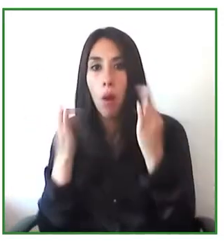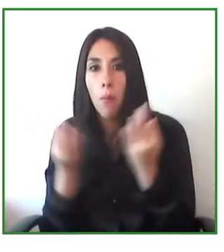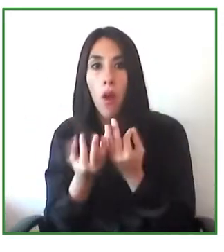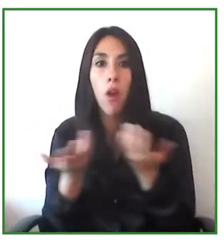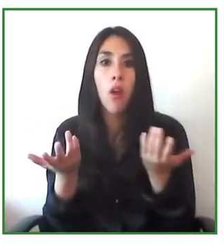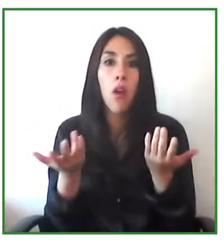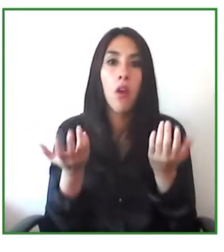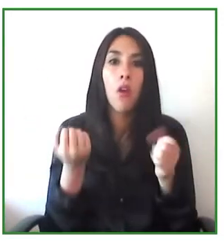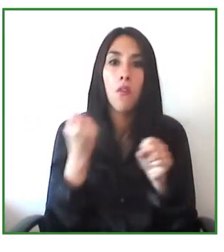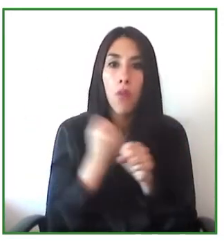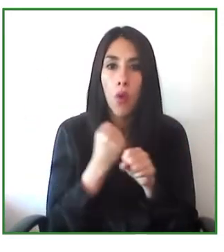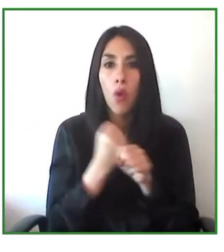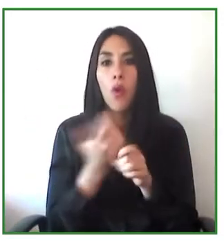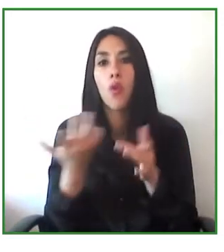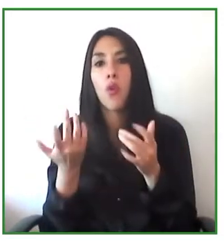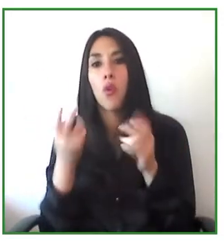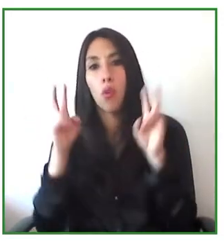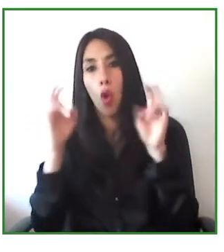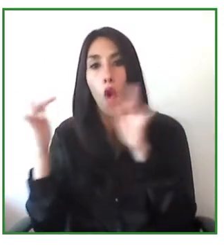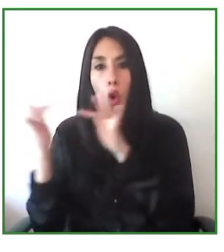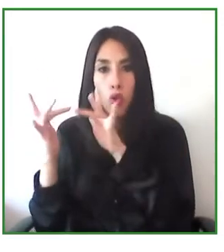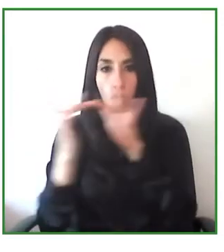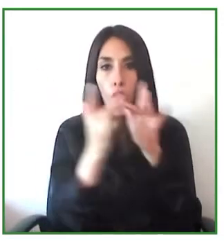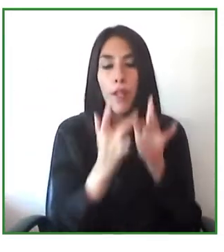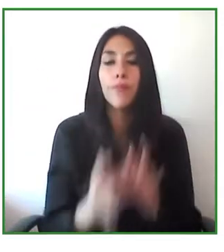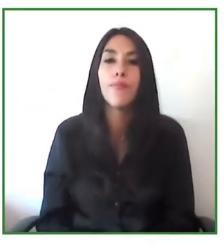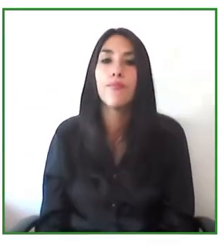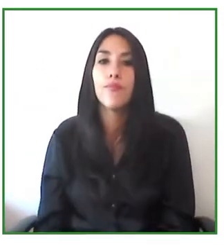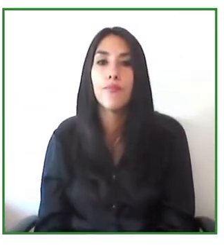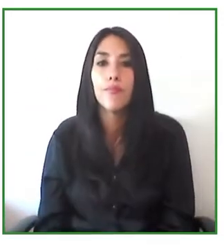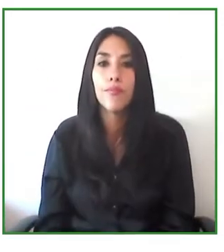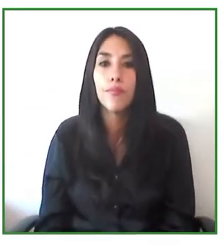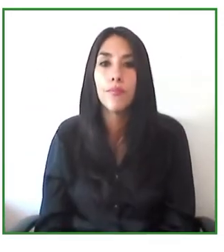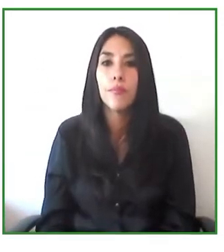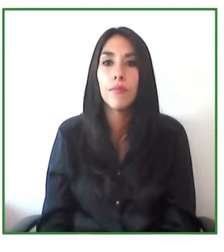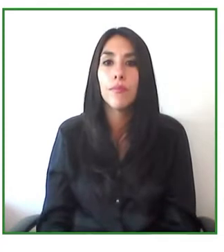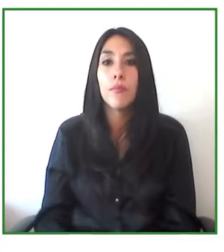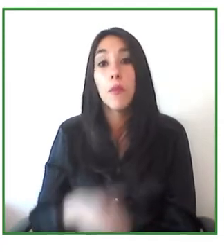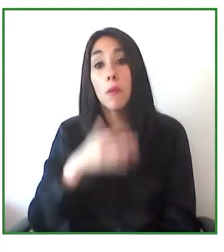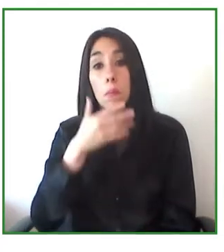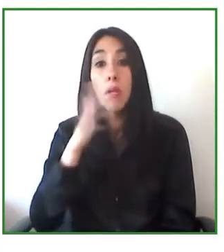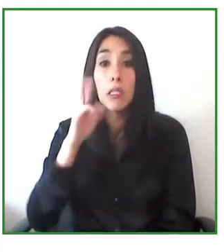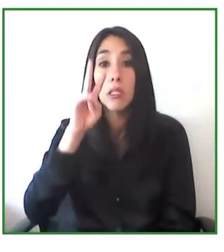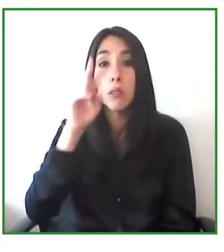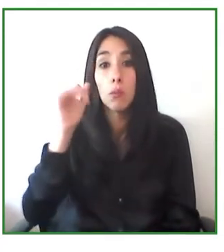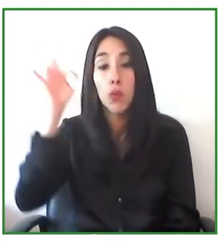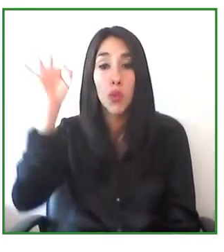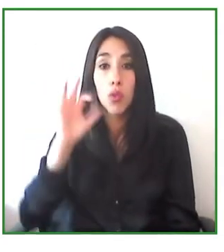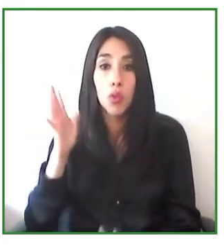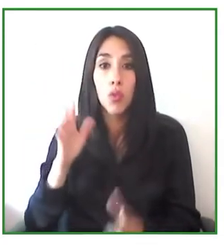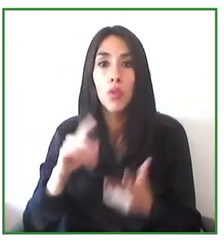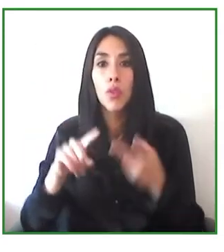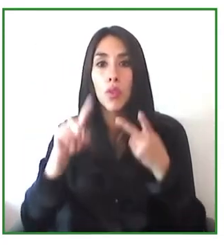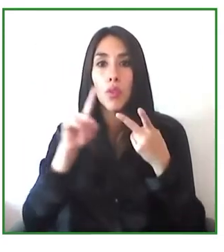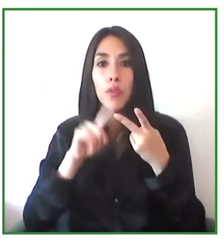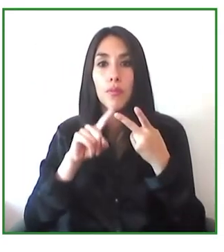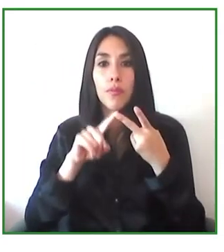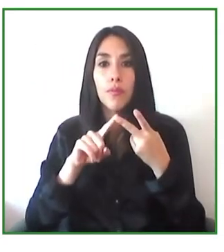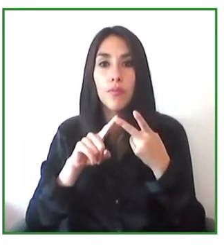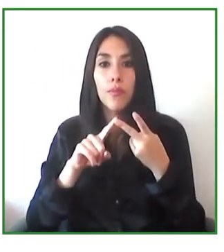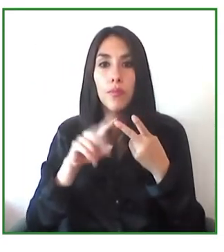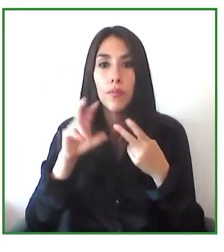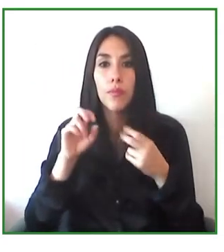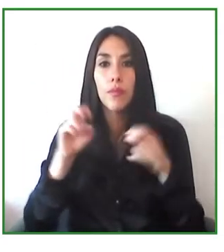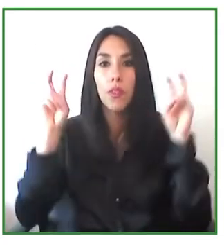segundo por ciento, como un 17%, en temas laborales un 17% también,